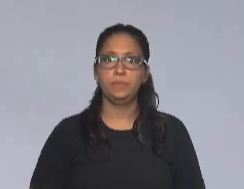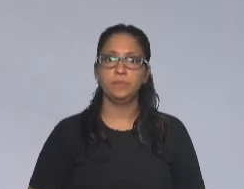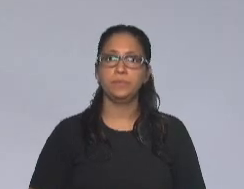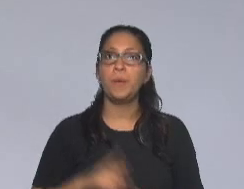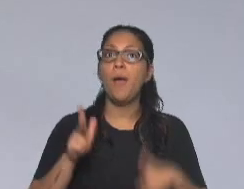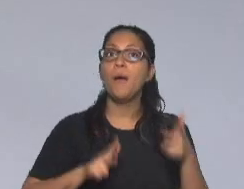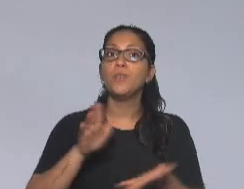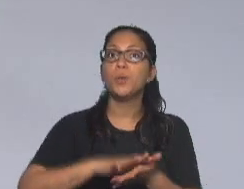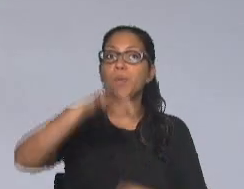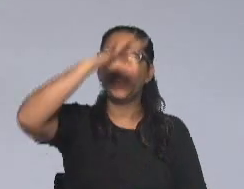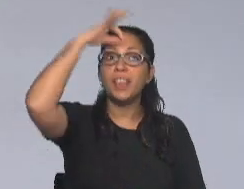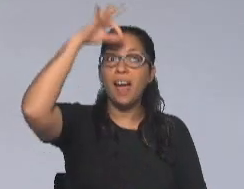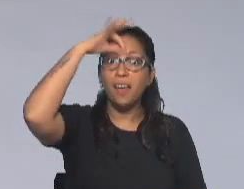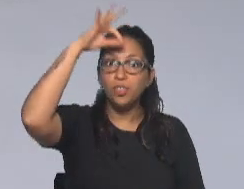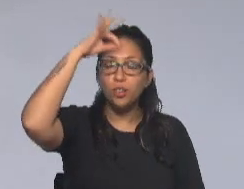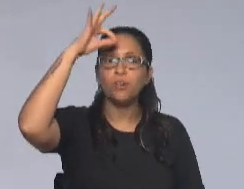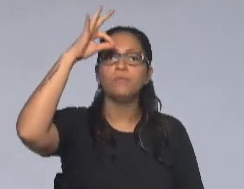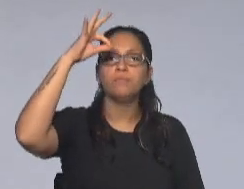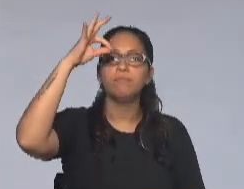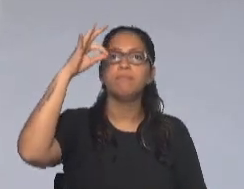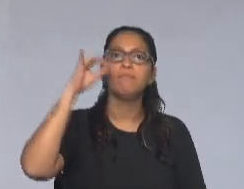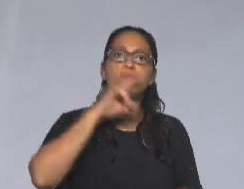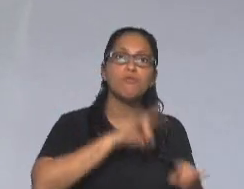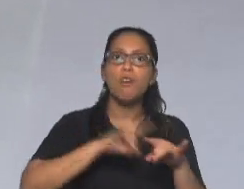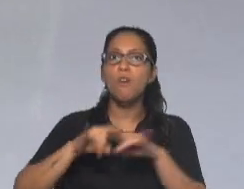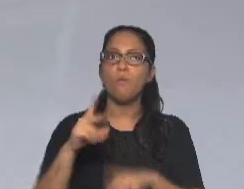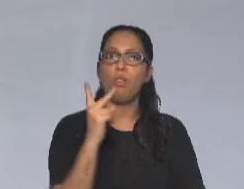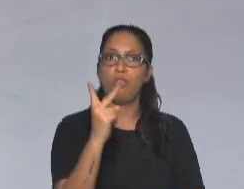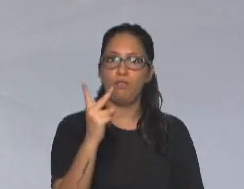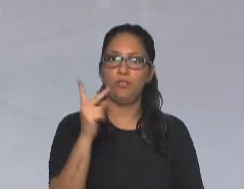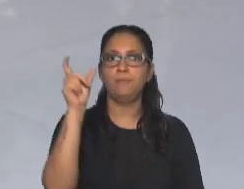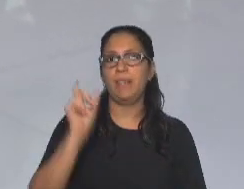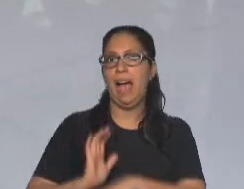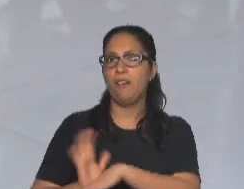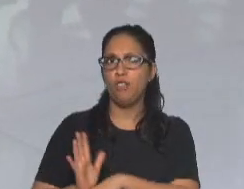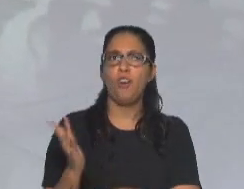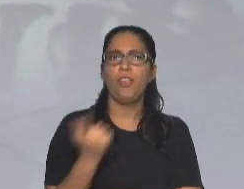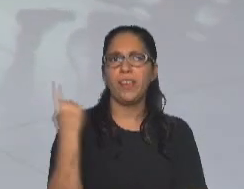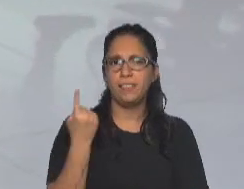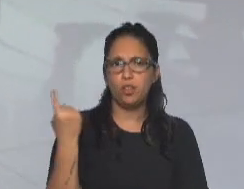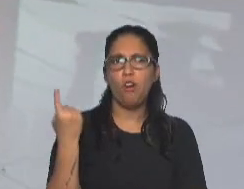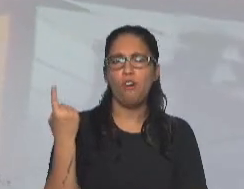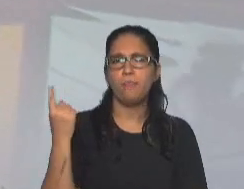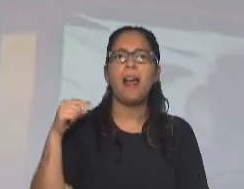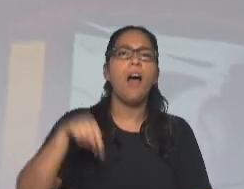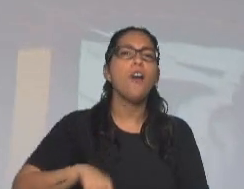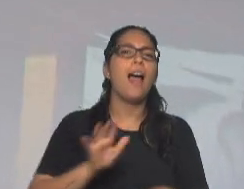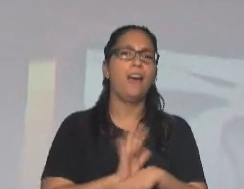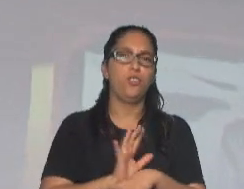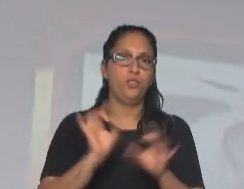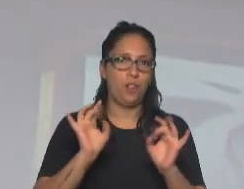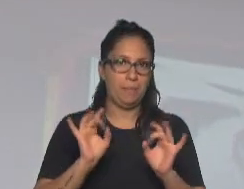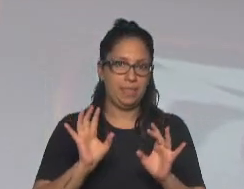Vamos a hablar de teatro y específicamente de dos propuestas que trae el actor, quien también es director, por supuesto, en muchas ocasiones, pero bueno, aquí